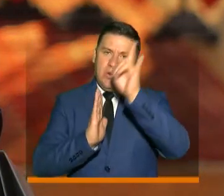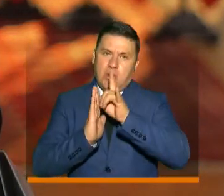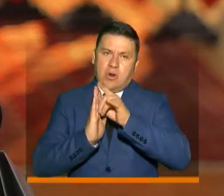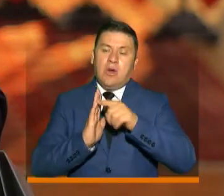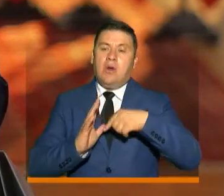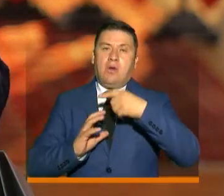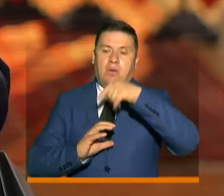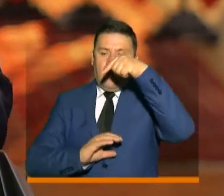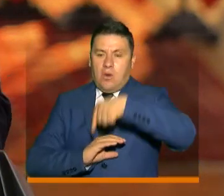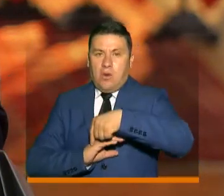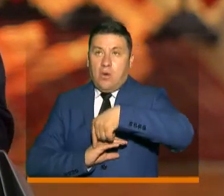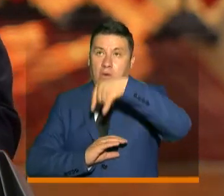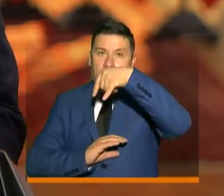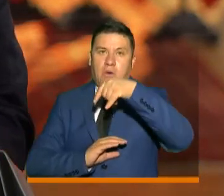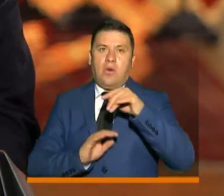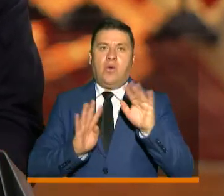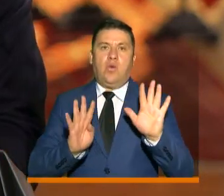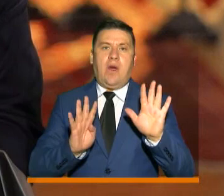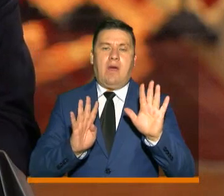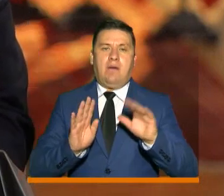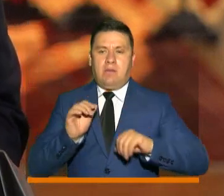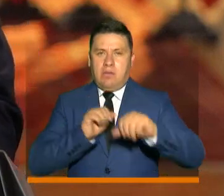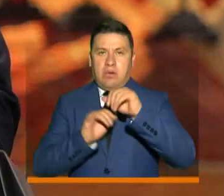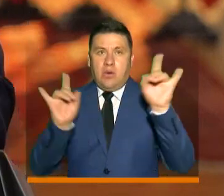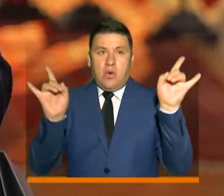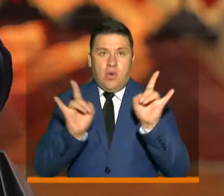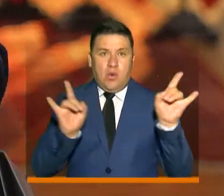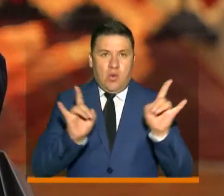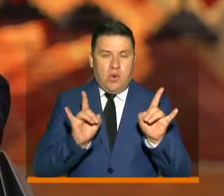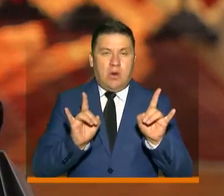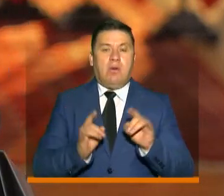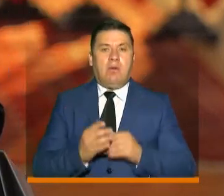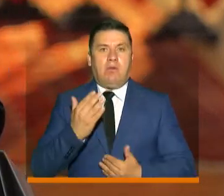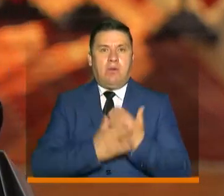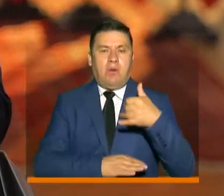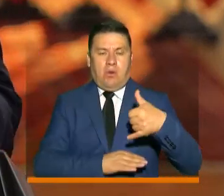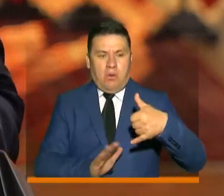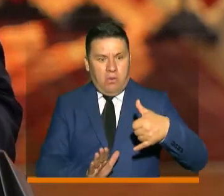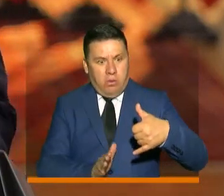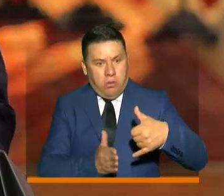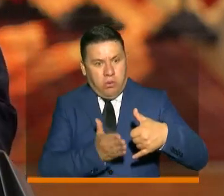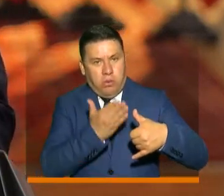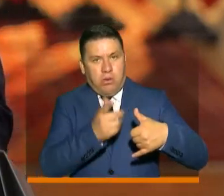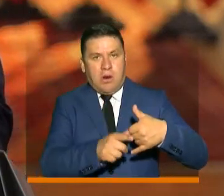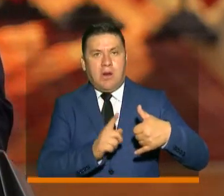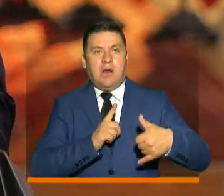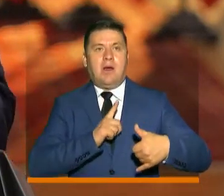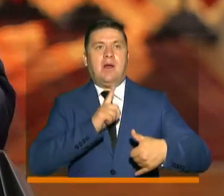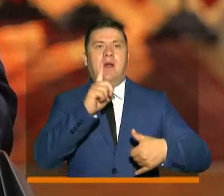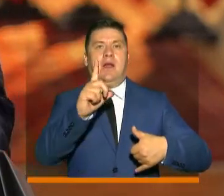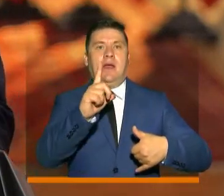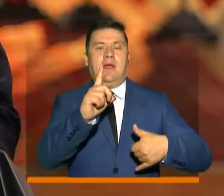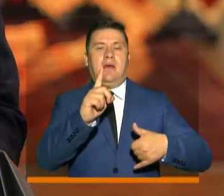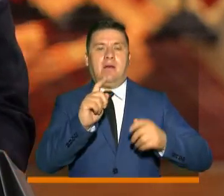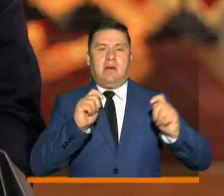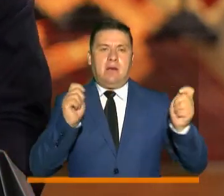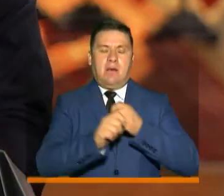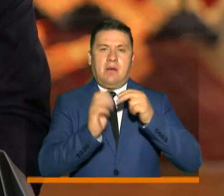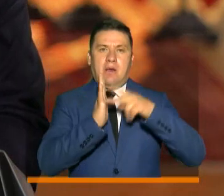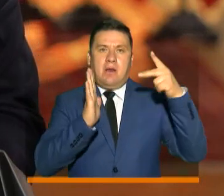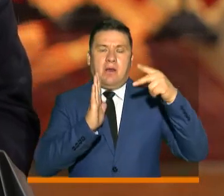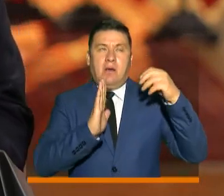hidrogeneración acompañado de nueve líneas de transmisión y posicionando a colombia como líder regional de la transición